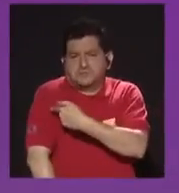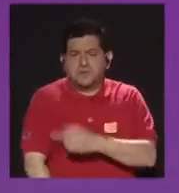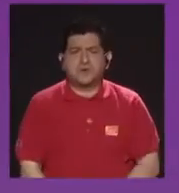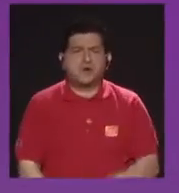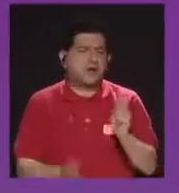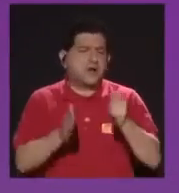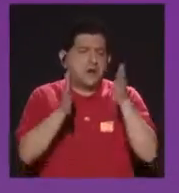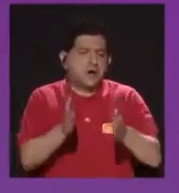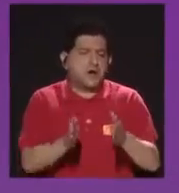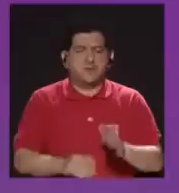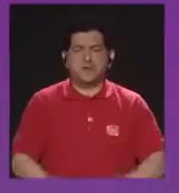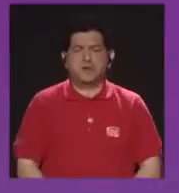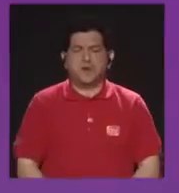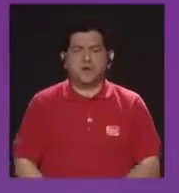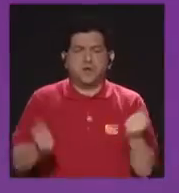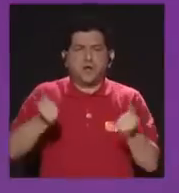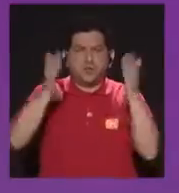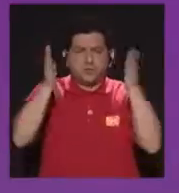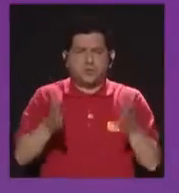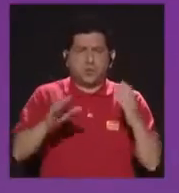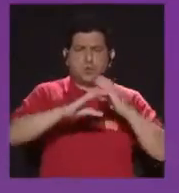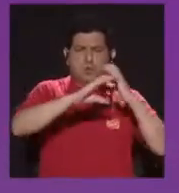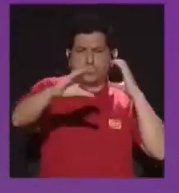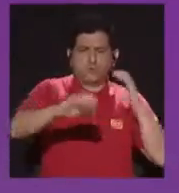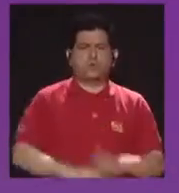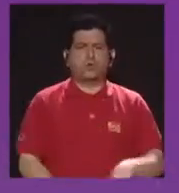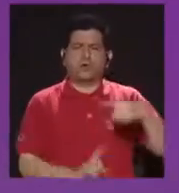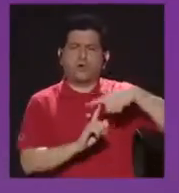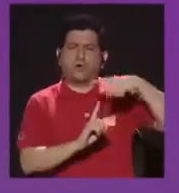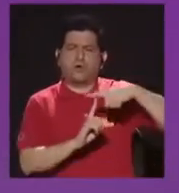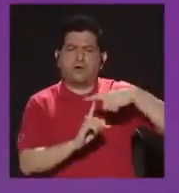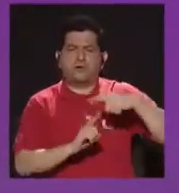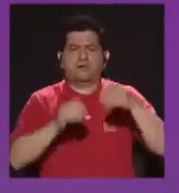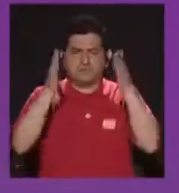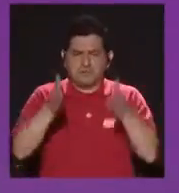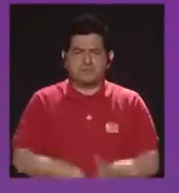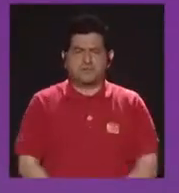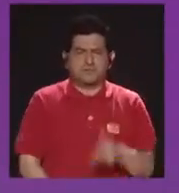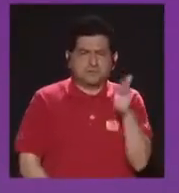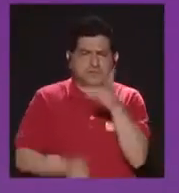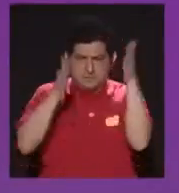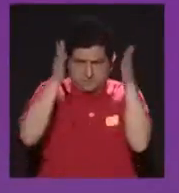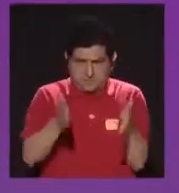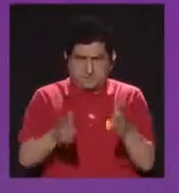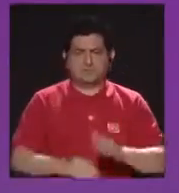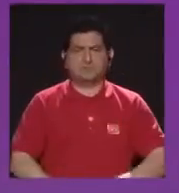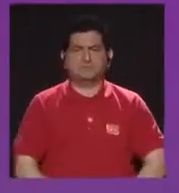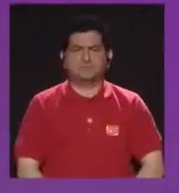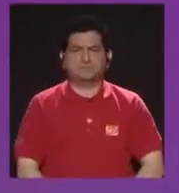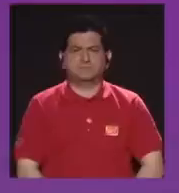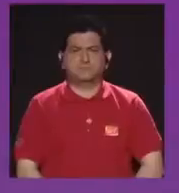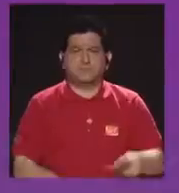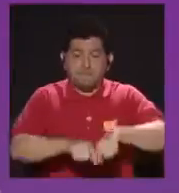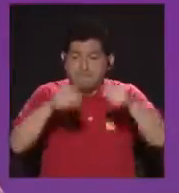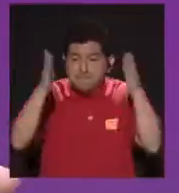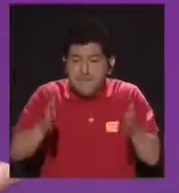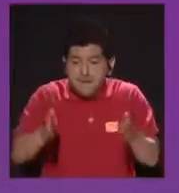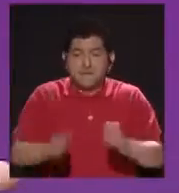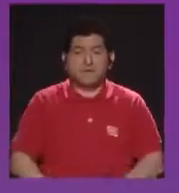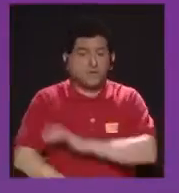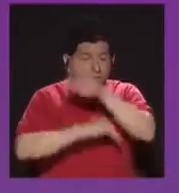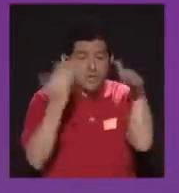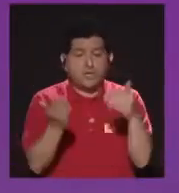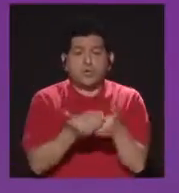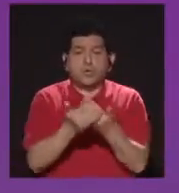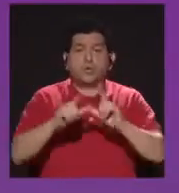abogados choferes de buses taxistas camarógrafos periodistas en